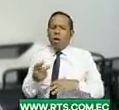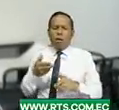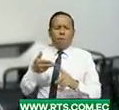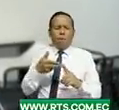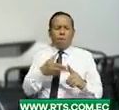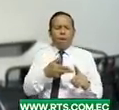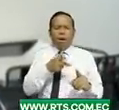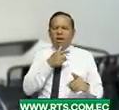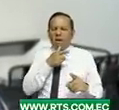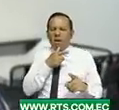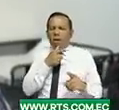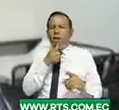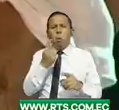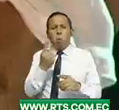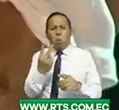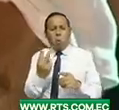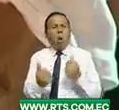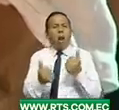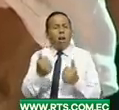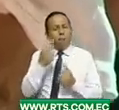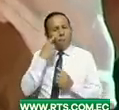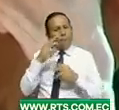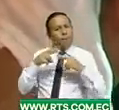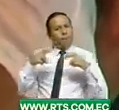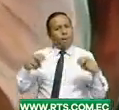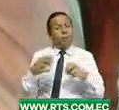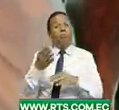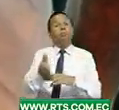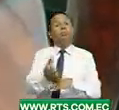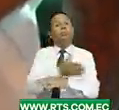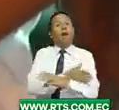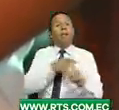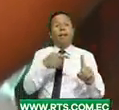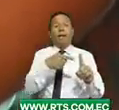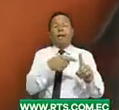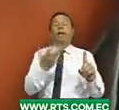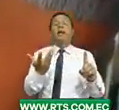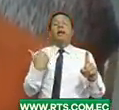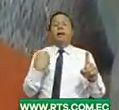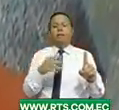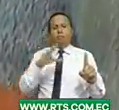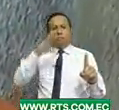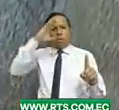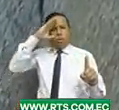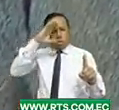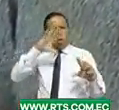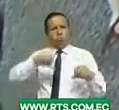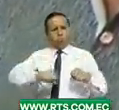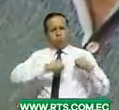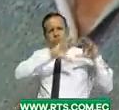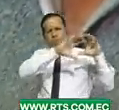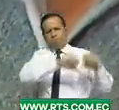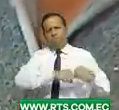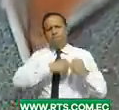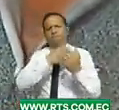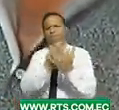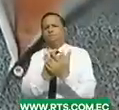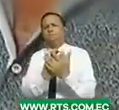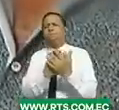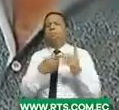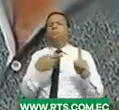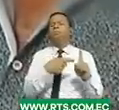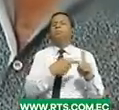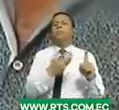delictivo. Semanas atrás, alias La Mole fue detenido por la Policía Nacional en un mega operativo donde fueron